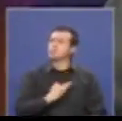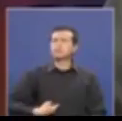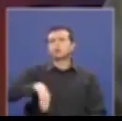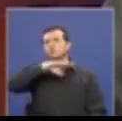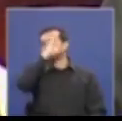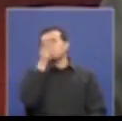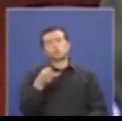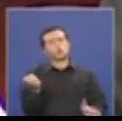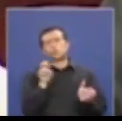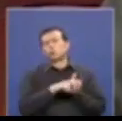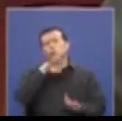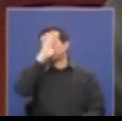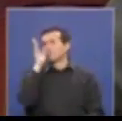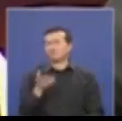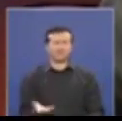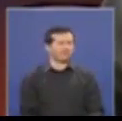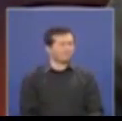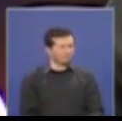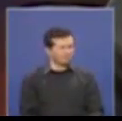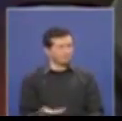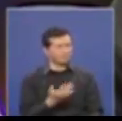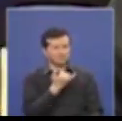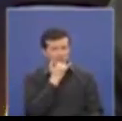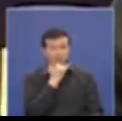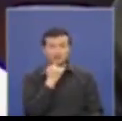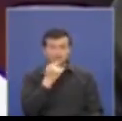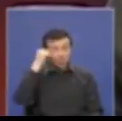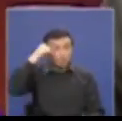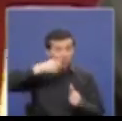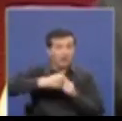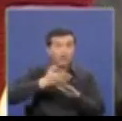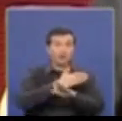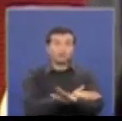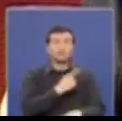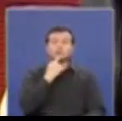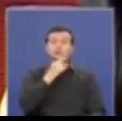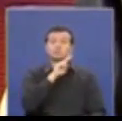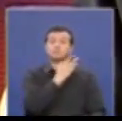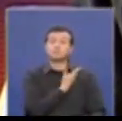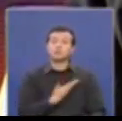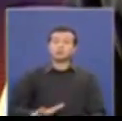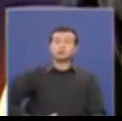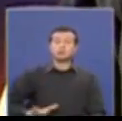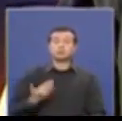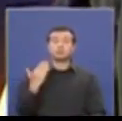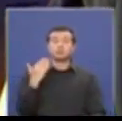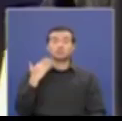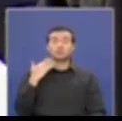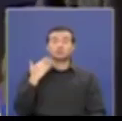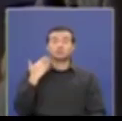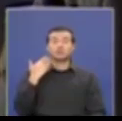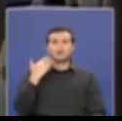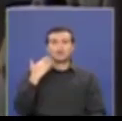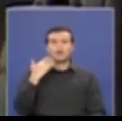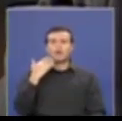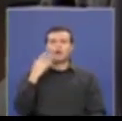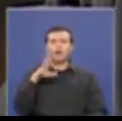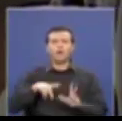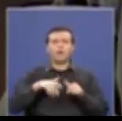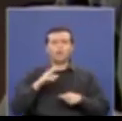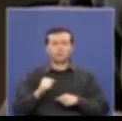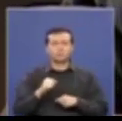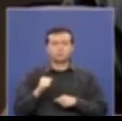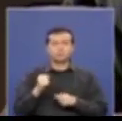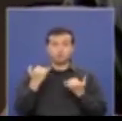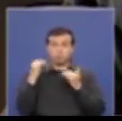soportar tipos así? ¿Se acuerdan cuando dijo que el vicepresidente era un corrupto y que tenía cuentas bancarias en las Islas Mazor?